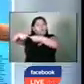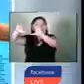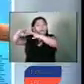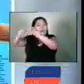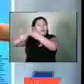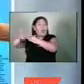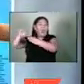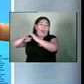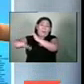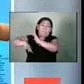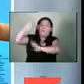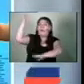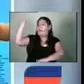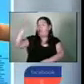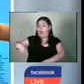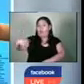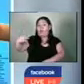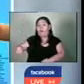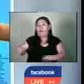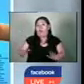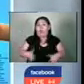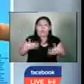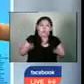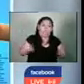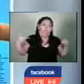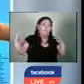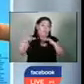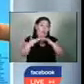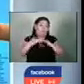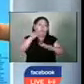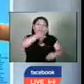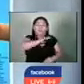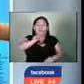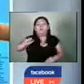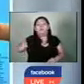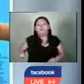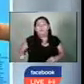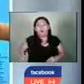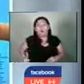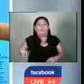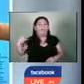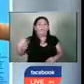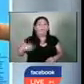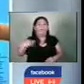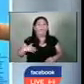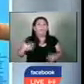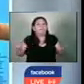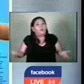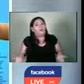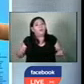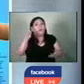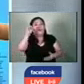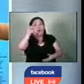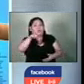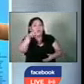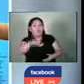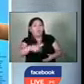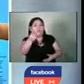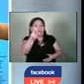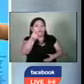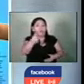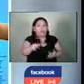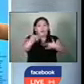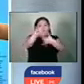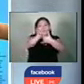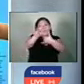fuertes alzas en sus precios y el país no está exento de estos golpes al bolsillo. Preso en la empresa estatal Chibu